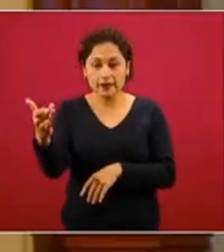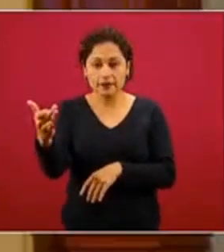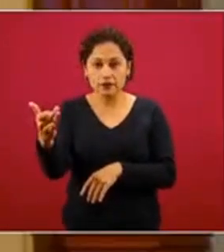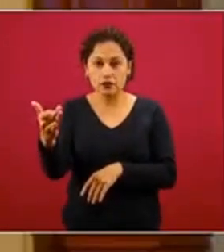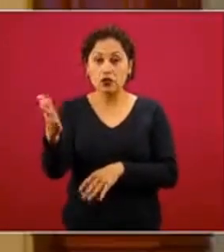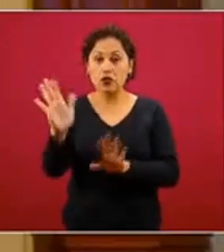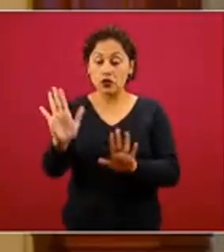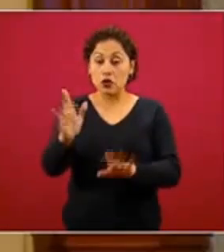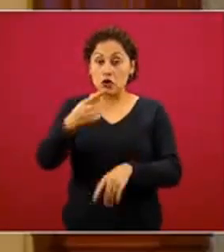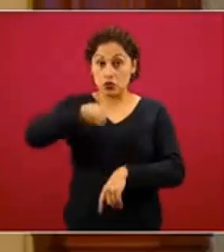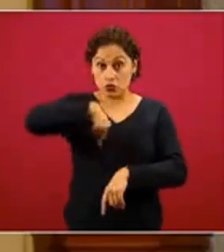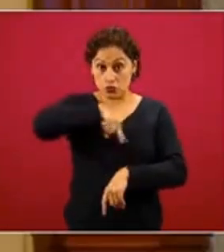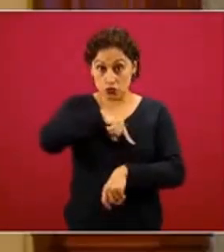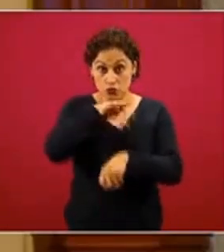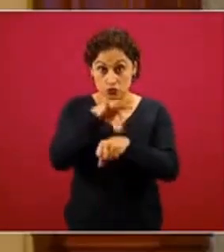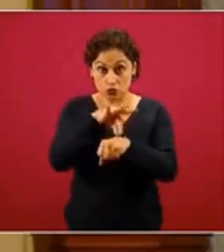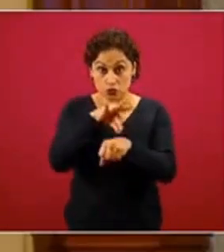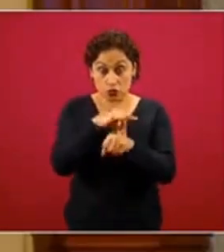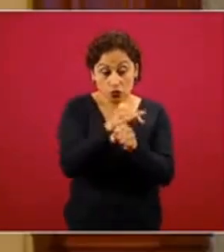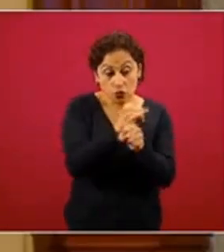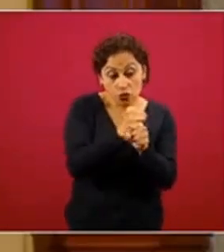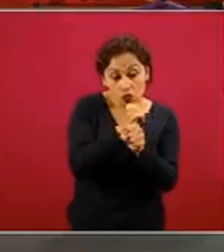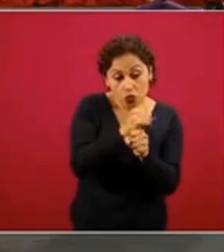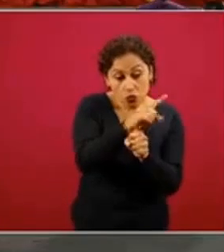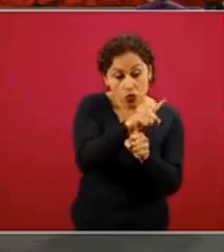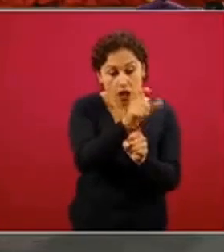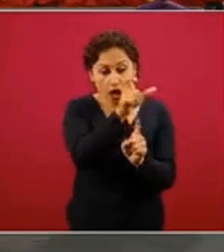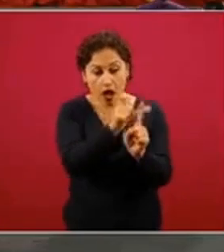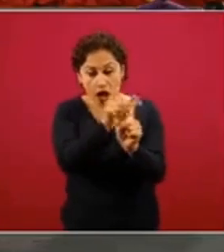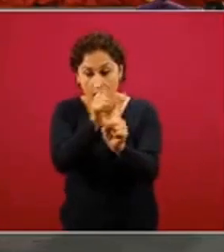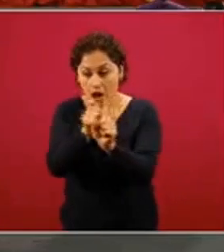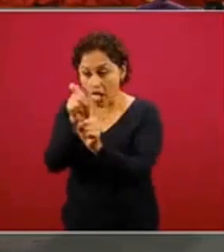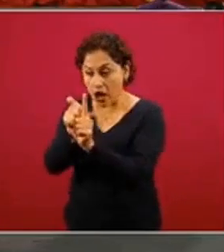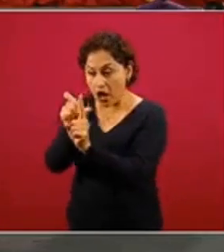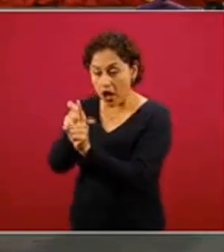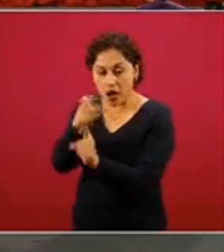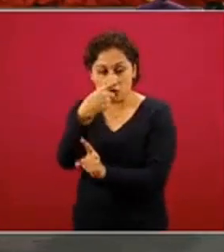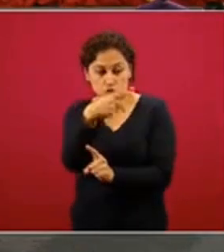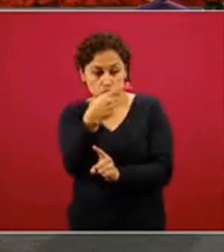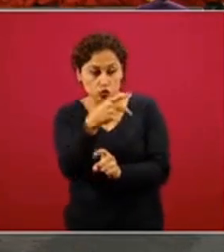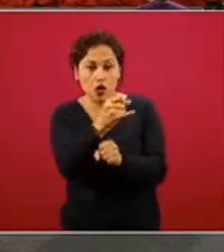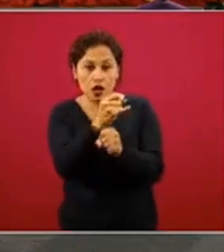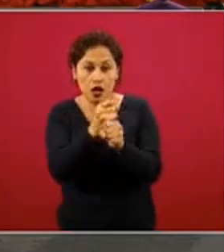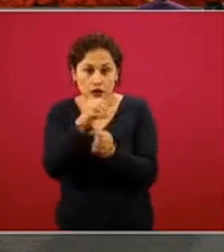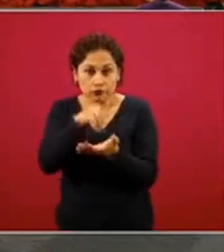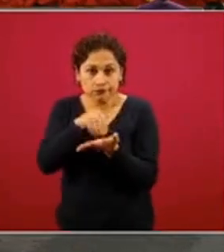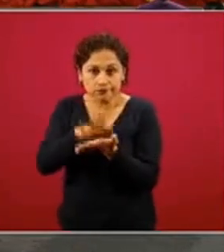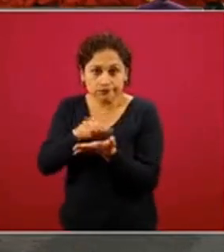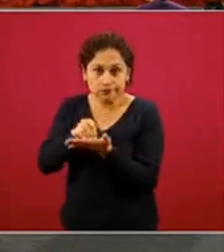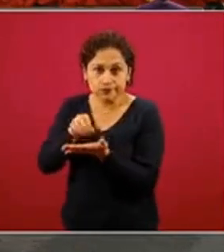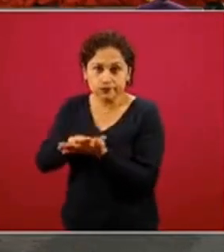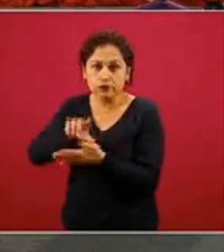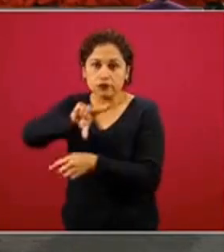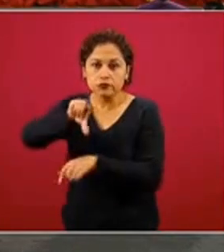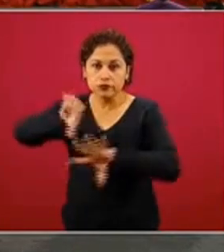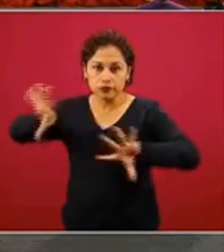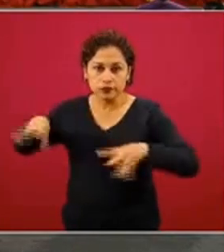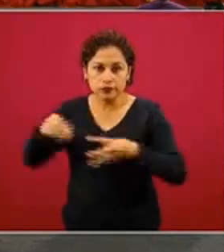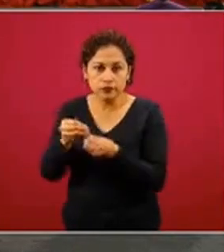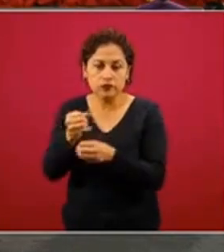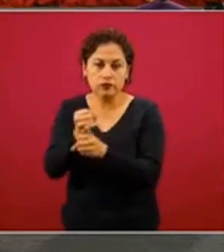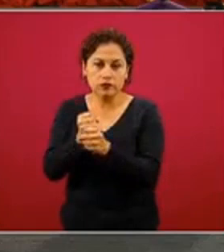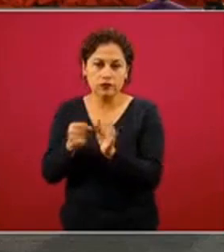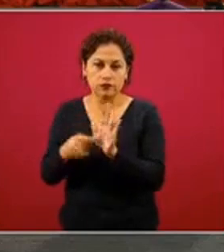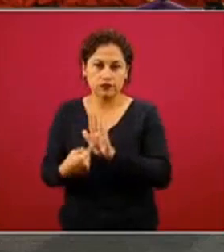la historia clínica y en los datos que tenemos. La siguiente, por favor. Esta es una lista rápida de